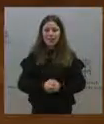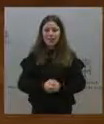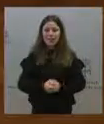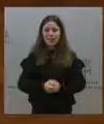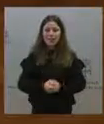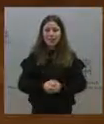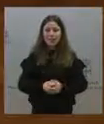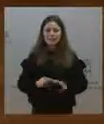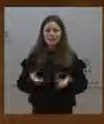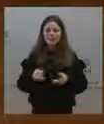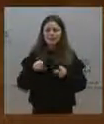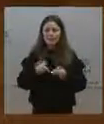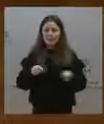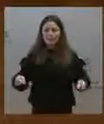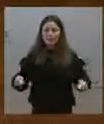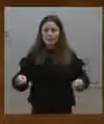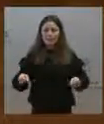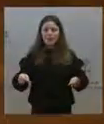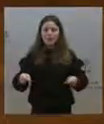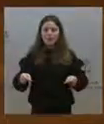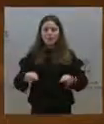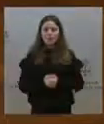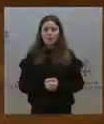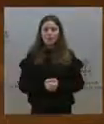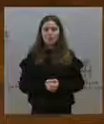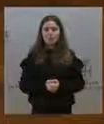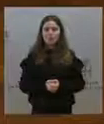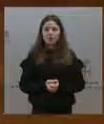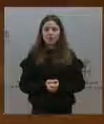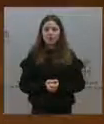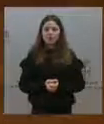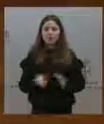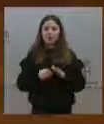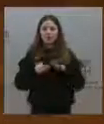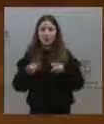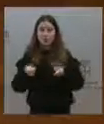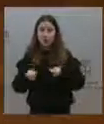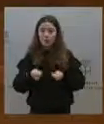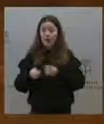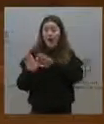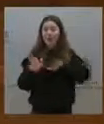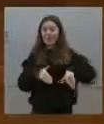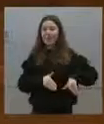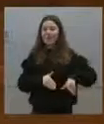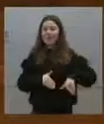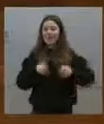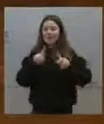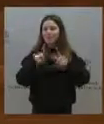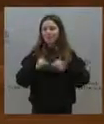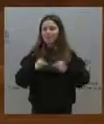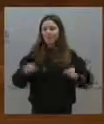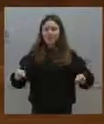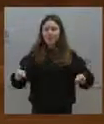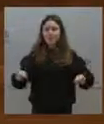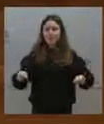No sabemos exactamente qué se ha negociado. Y finalmente son unos presupuestos en términos de formas que de la mano de